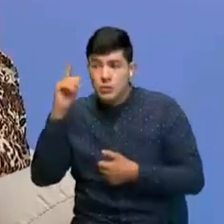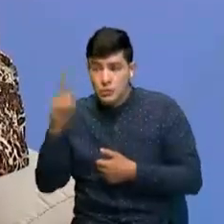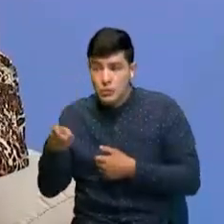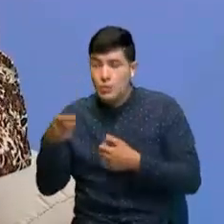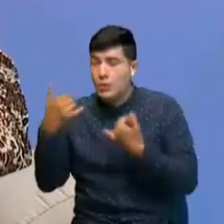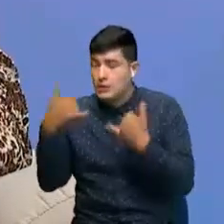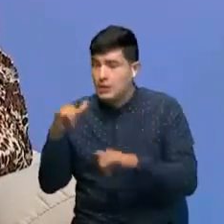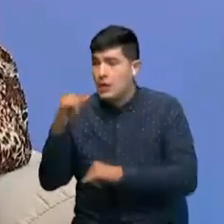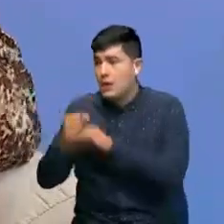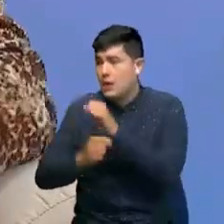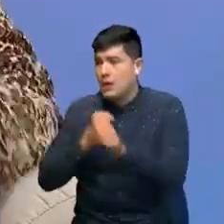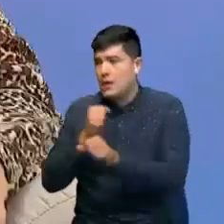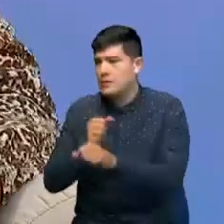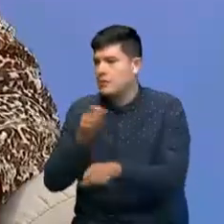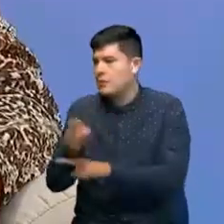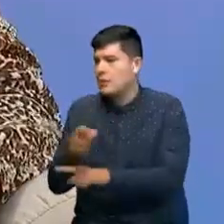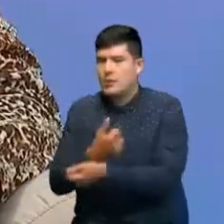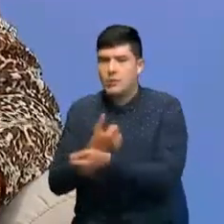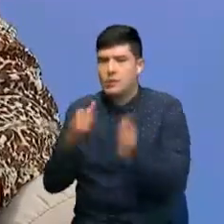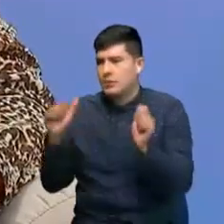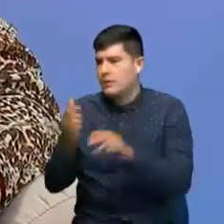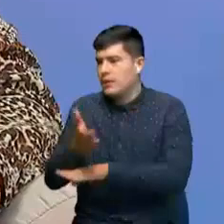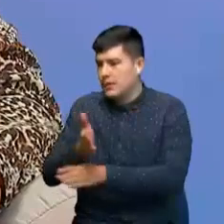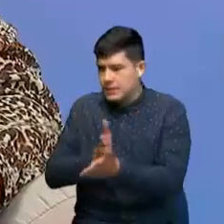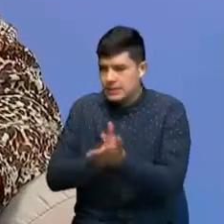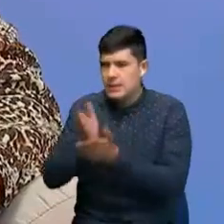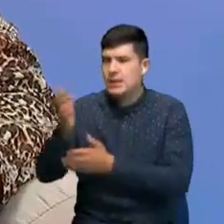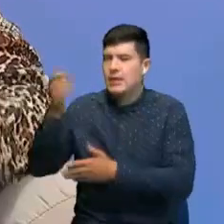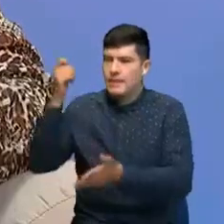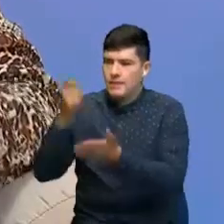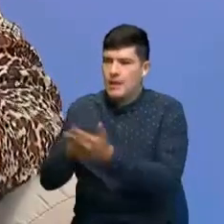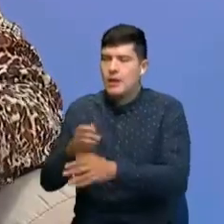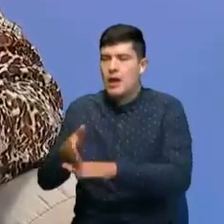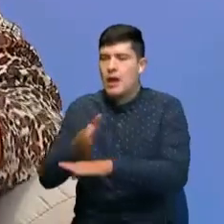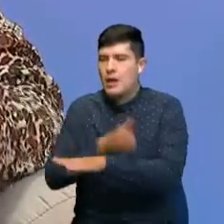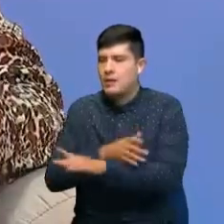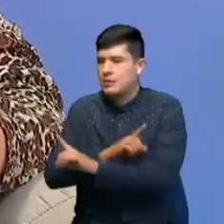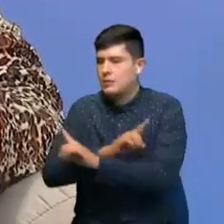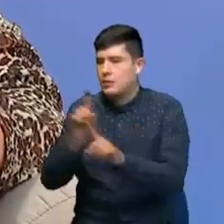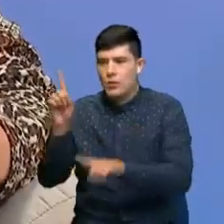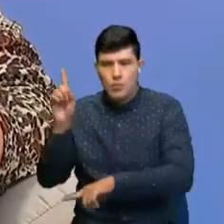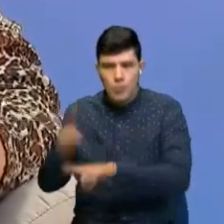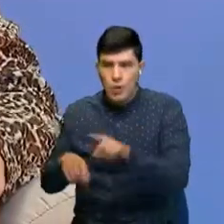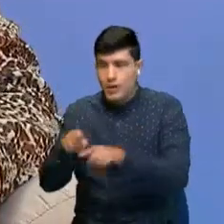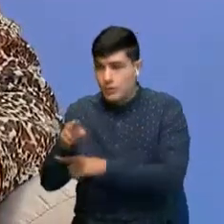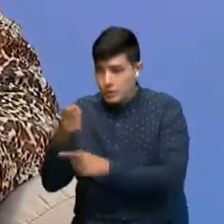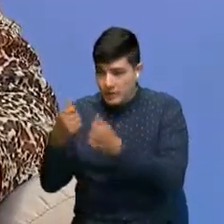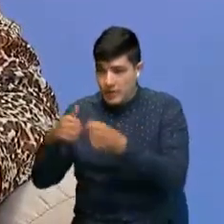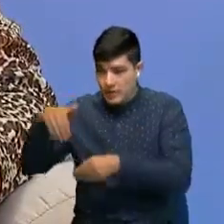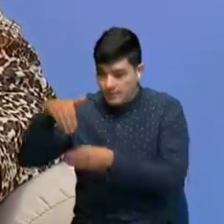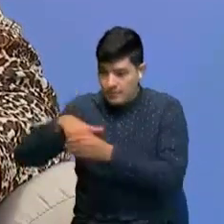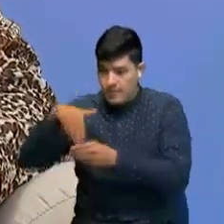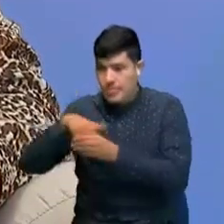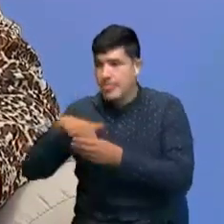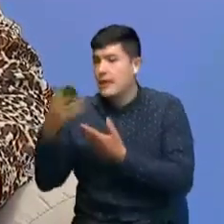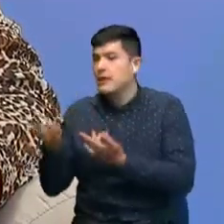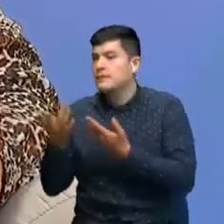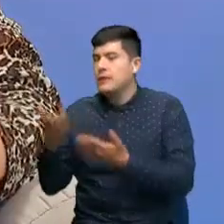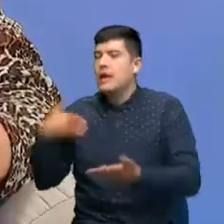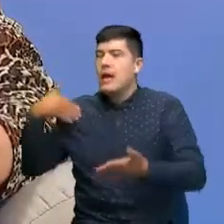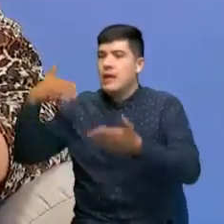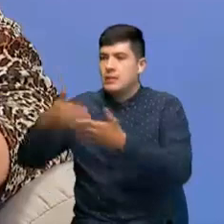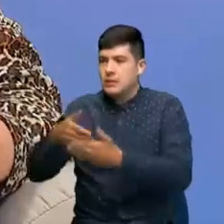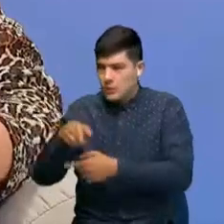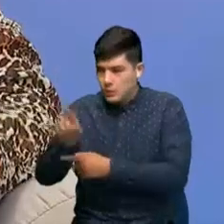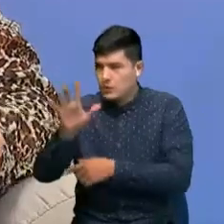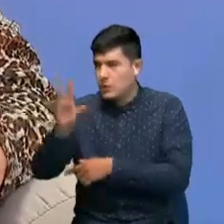la edad y le es imposible seguir cotizando, mientras tanto no, mientras tanto la plata sigue en el fondo y esperan que usted cumpla la